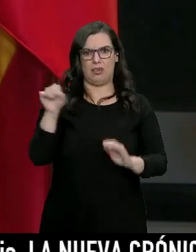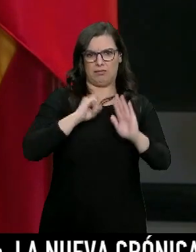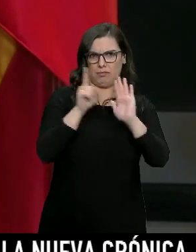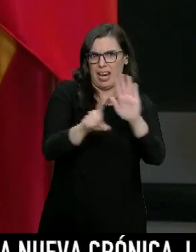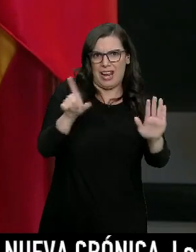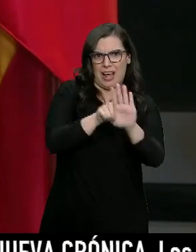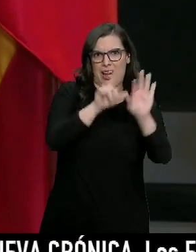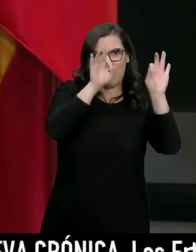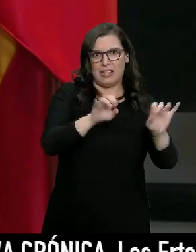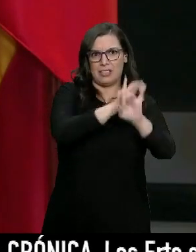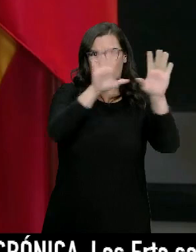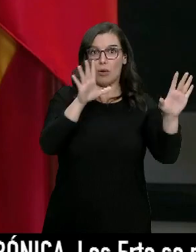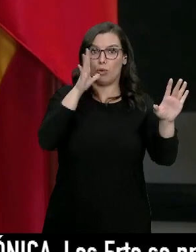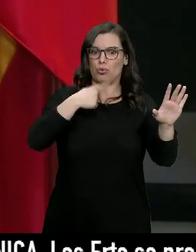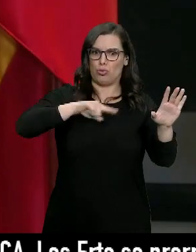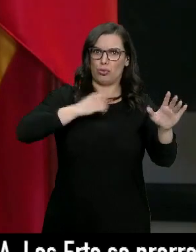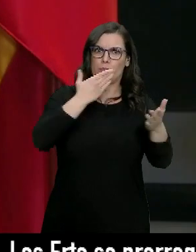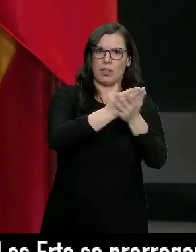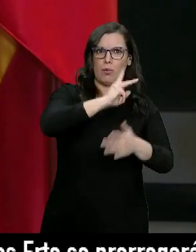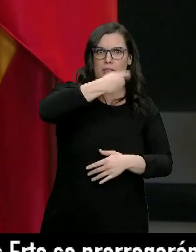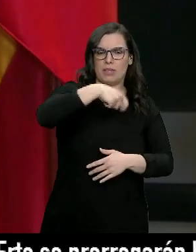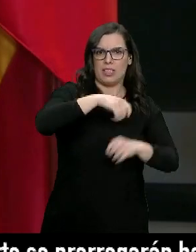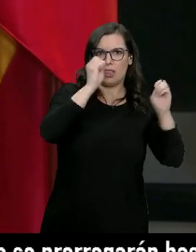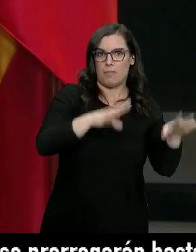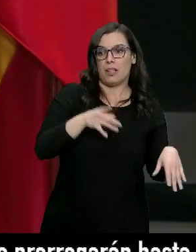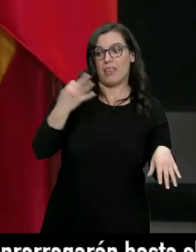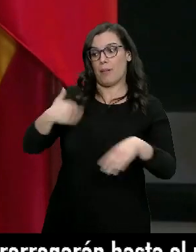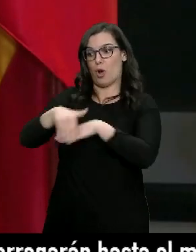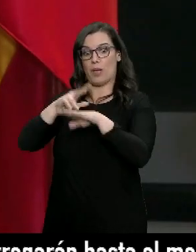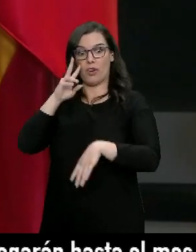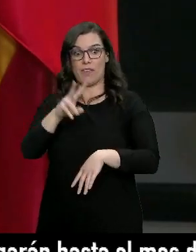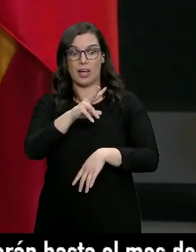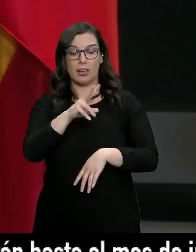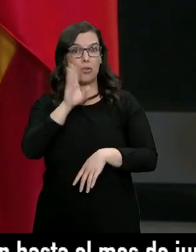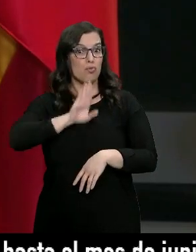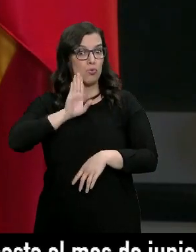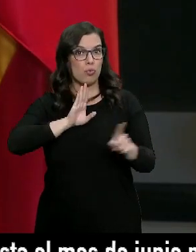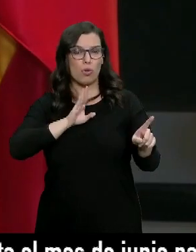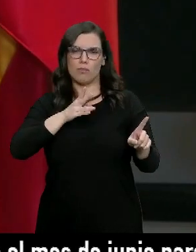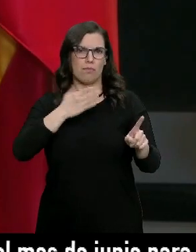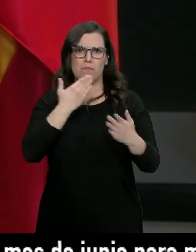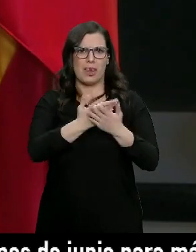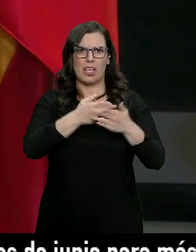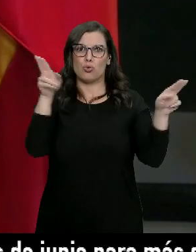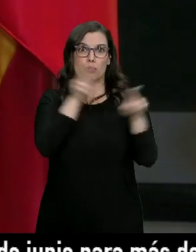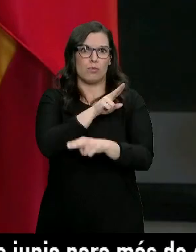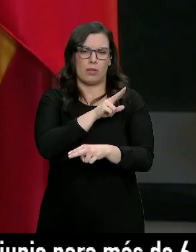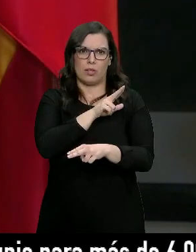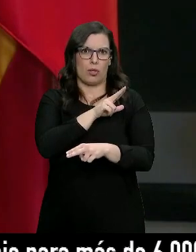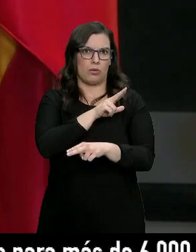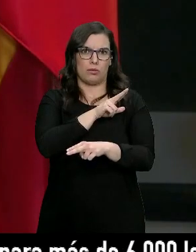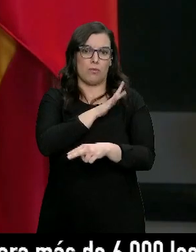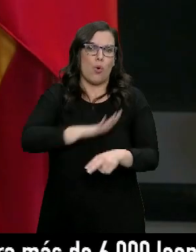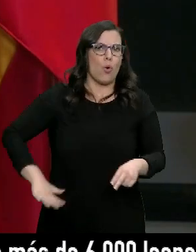por nuestra parte se pida la dimisión del vicepresidente, es solicitar la suspensión cautelarísima e